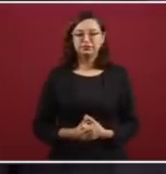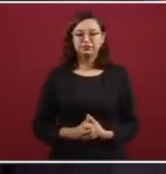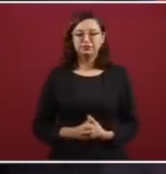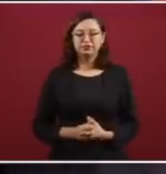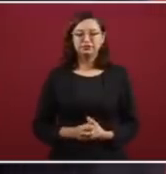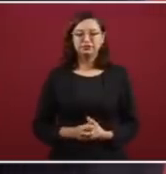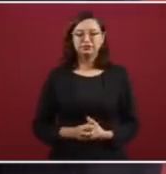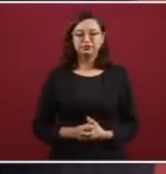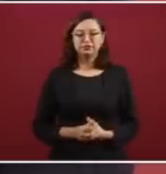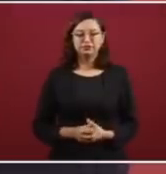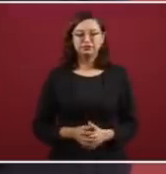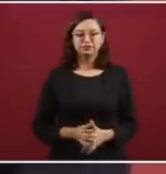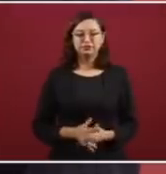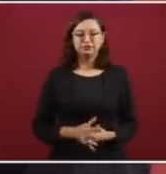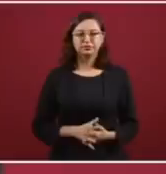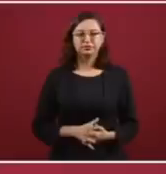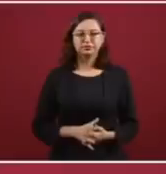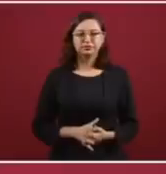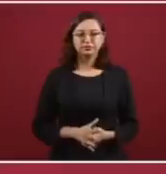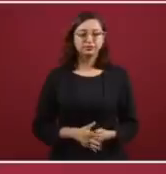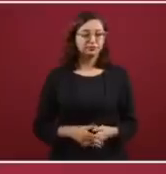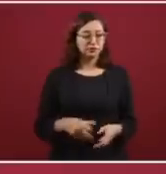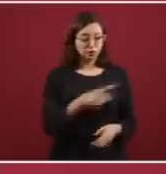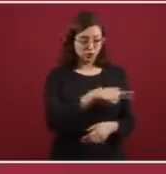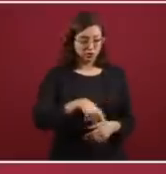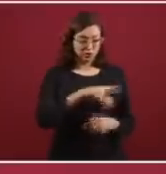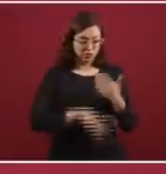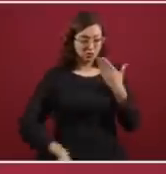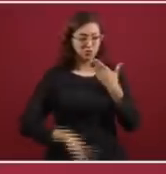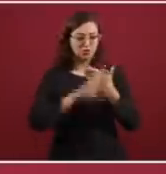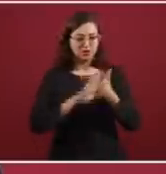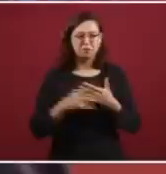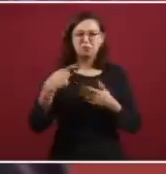Replanteen cómo hacer la oposición